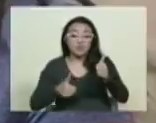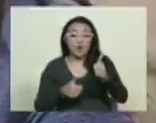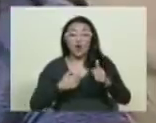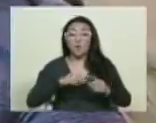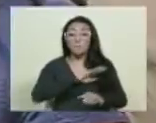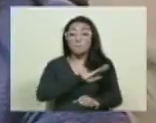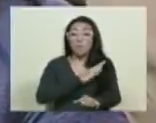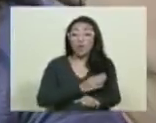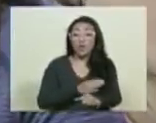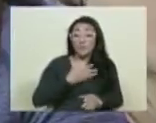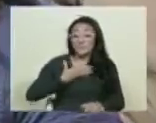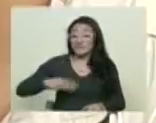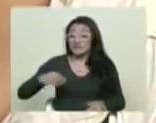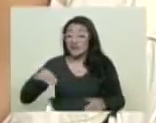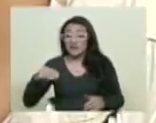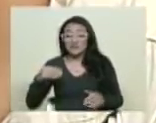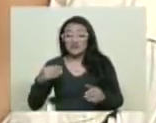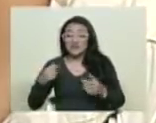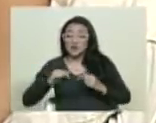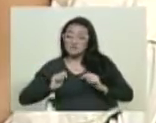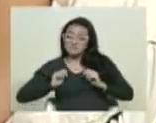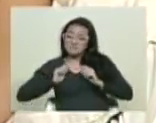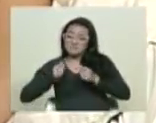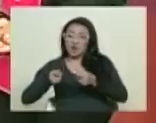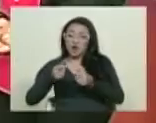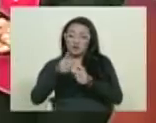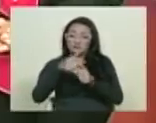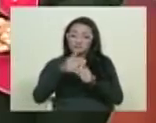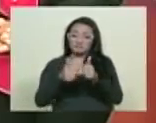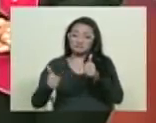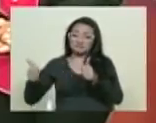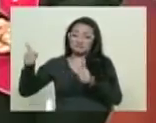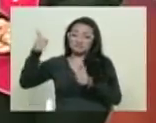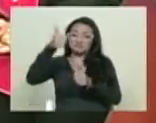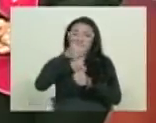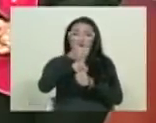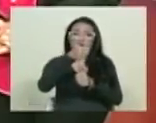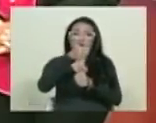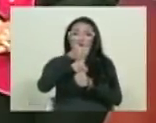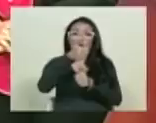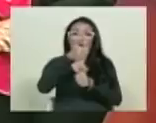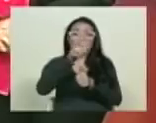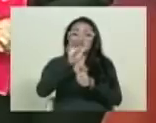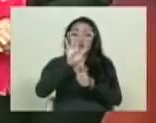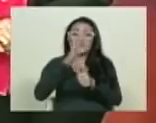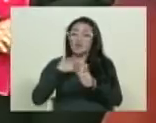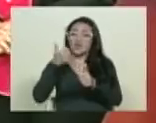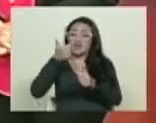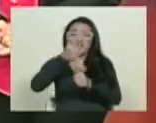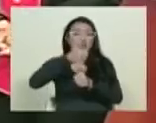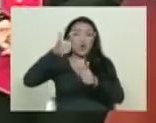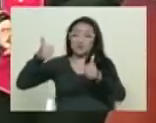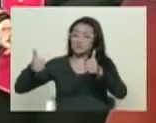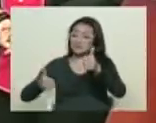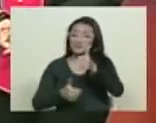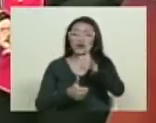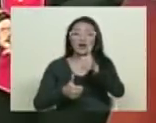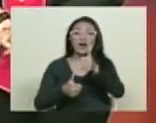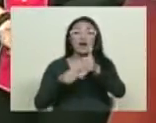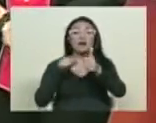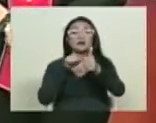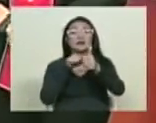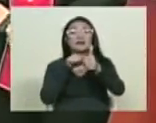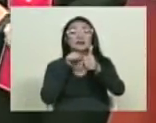como presidente de la republica jefe de estado jefe de gobierno a los poderes plenipotenciarios de la asamblea nacional constituyente